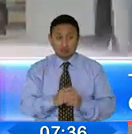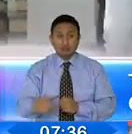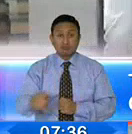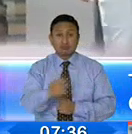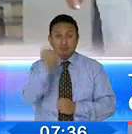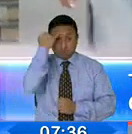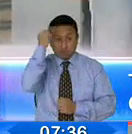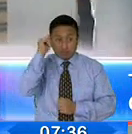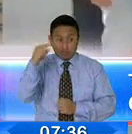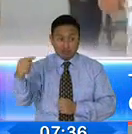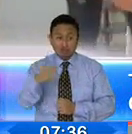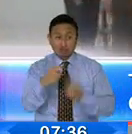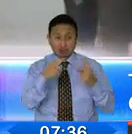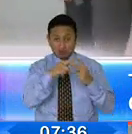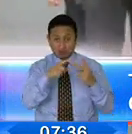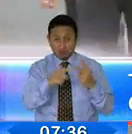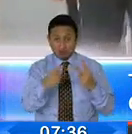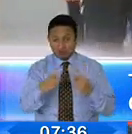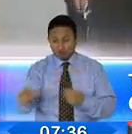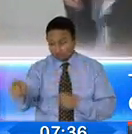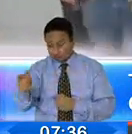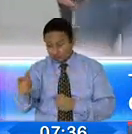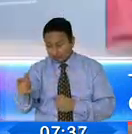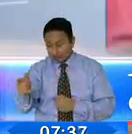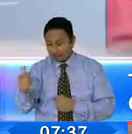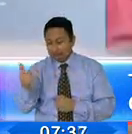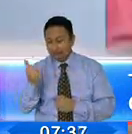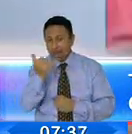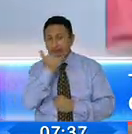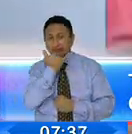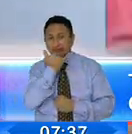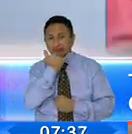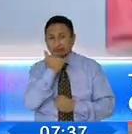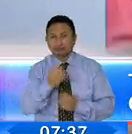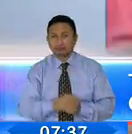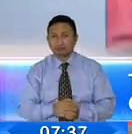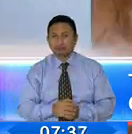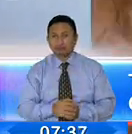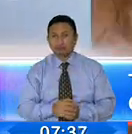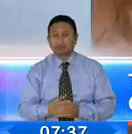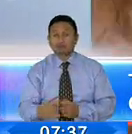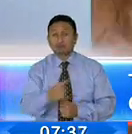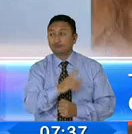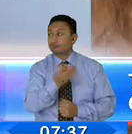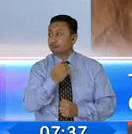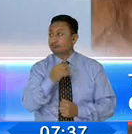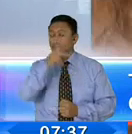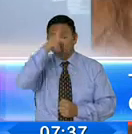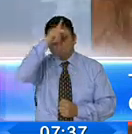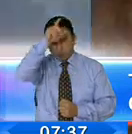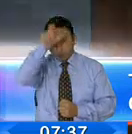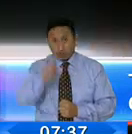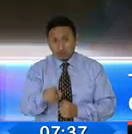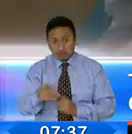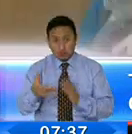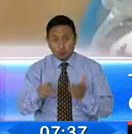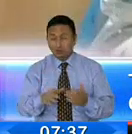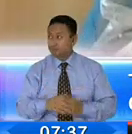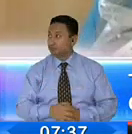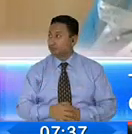y asegura que se equivocaron de víctima y le segaron la vida a una joven de nacionalidad peruana